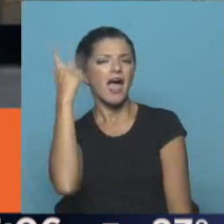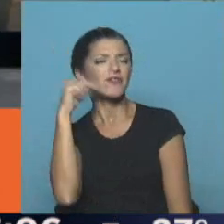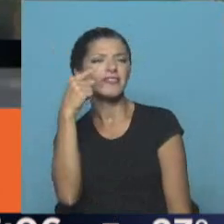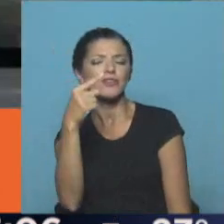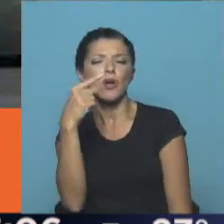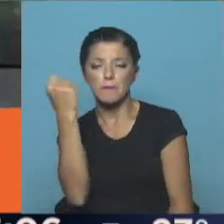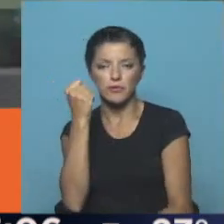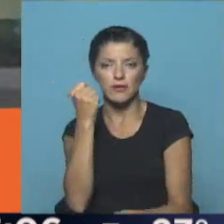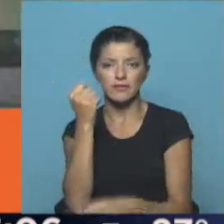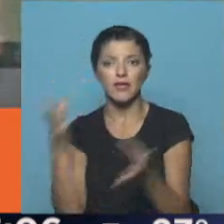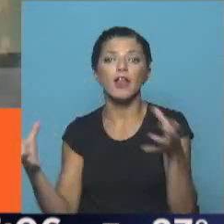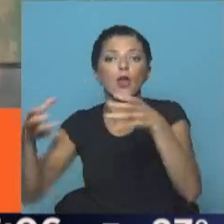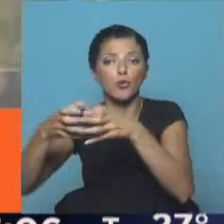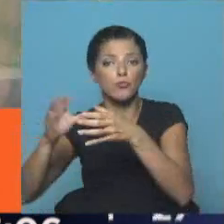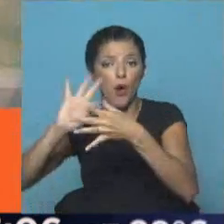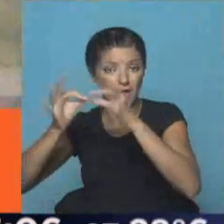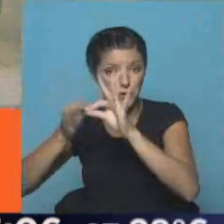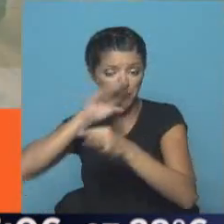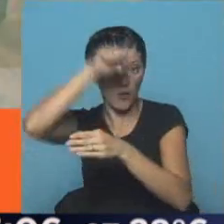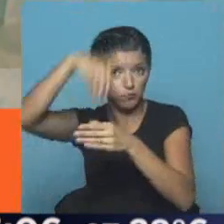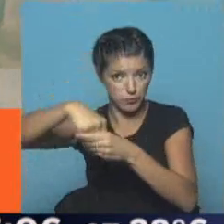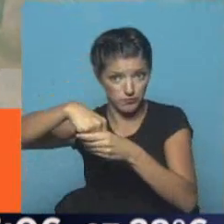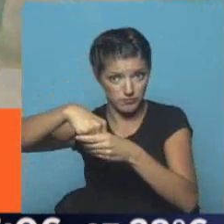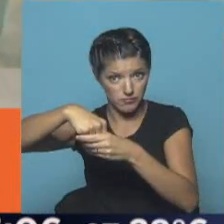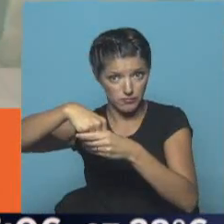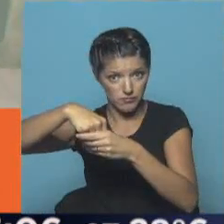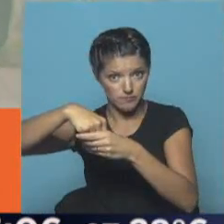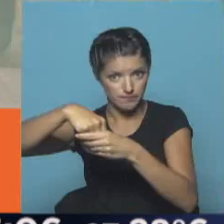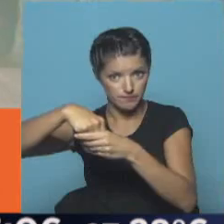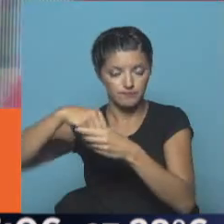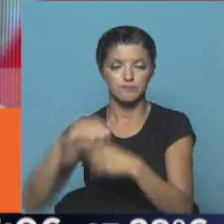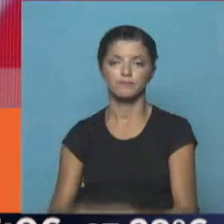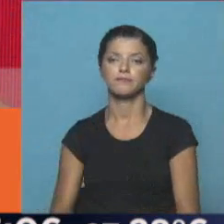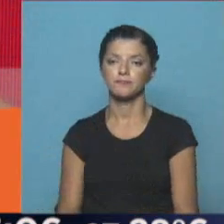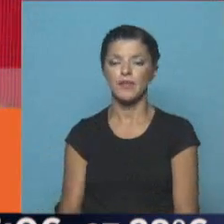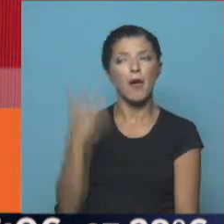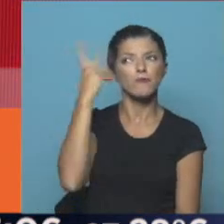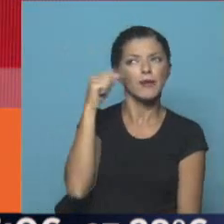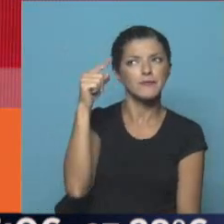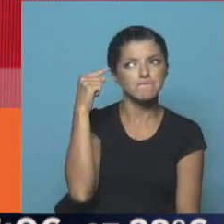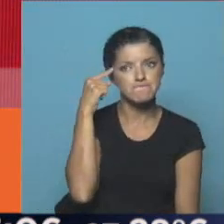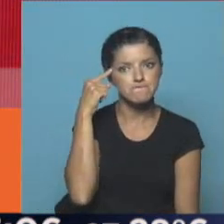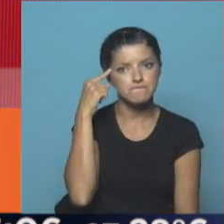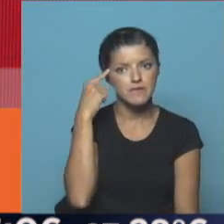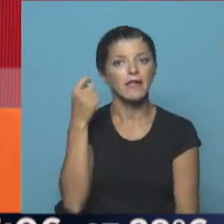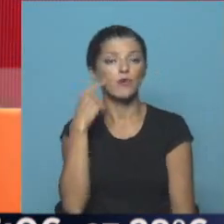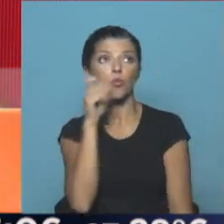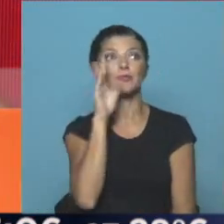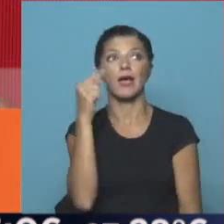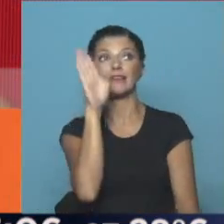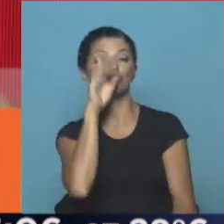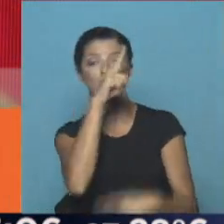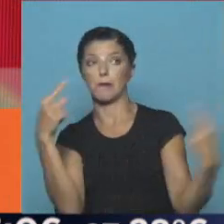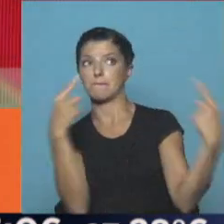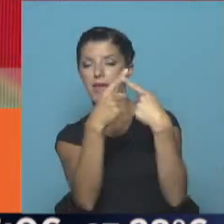Unión Europea, en la Comunidad Europea en ese momento? Era importante porque veía la rivalidad de Estados Unidos, después de